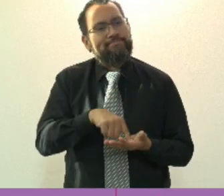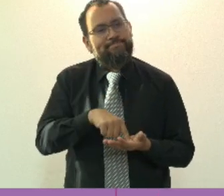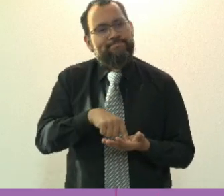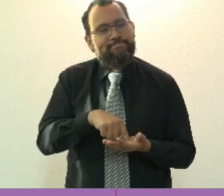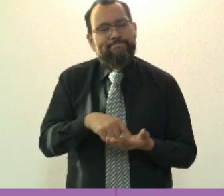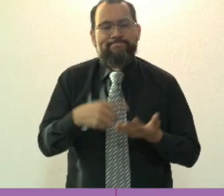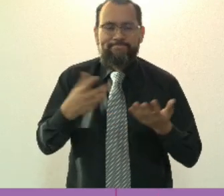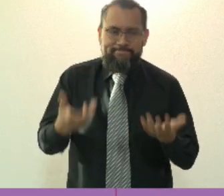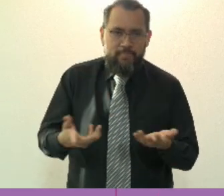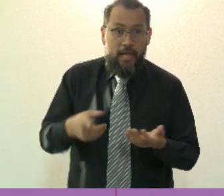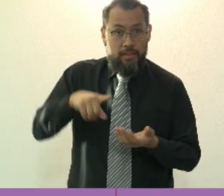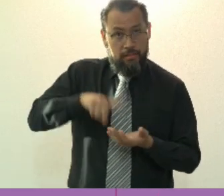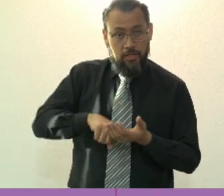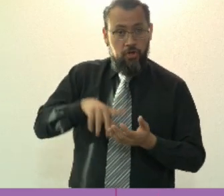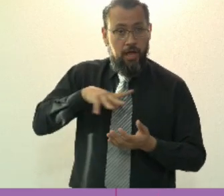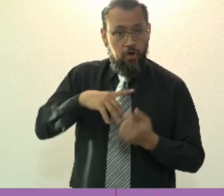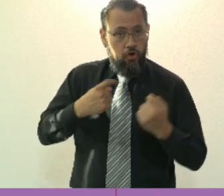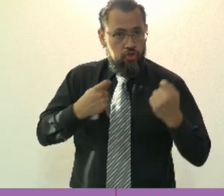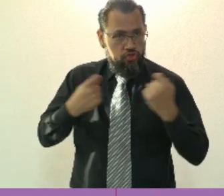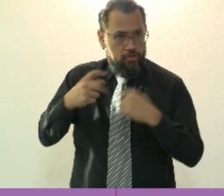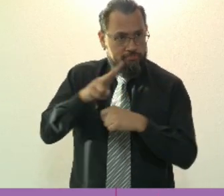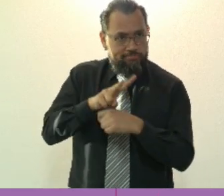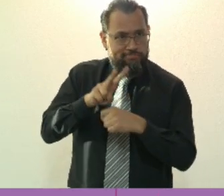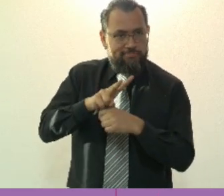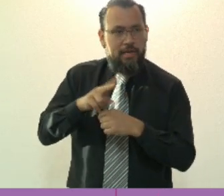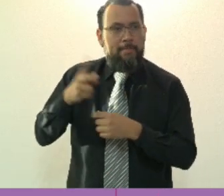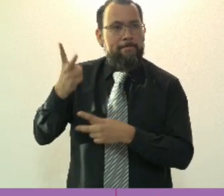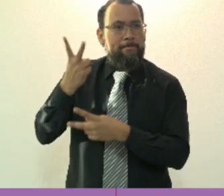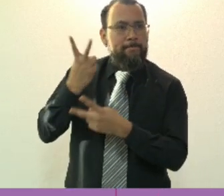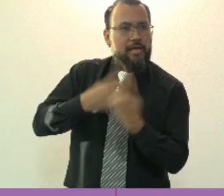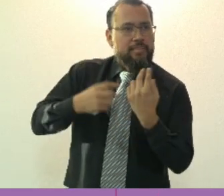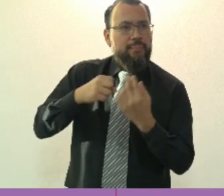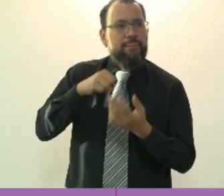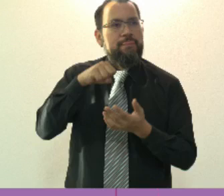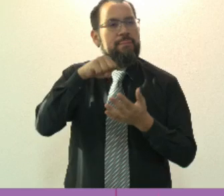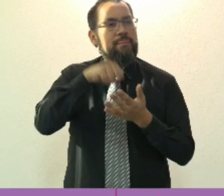además, contralor interno, toc, toc, va para allá.